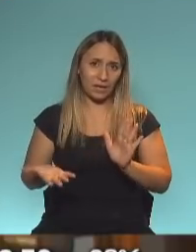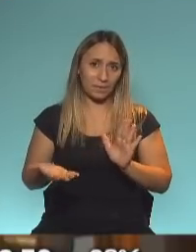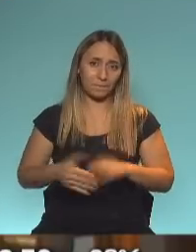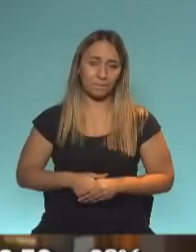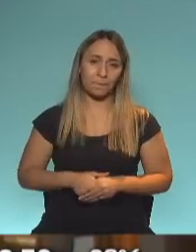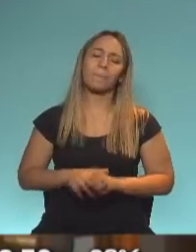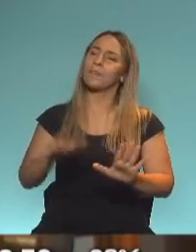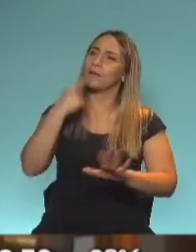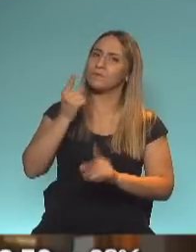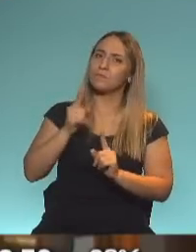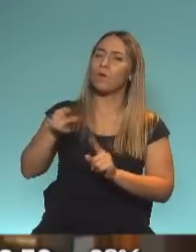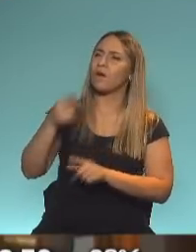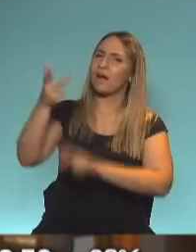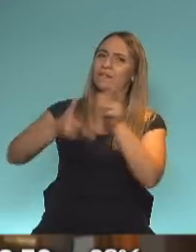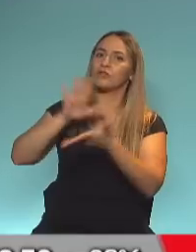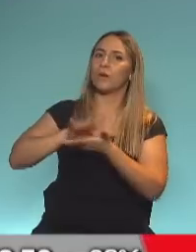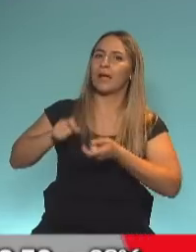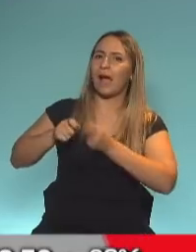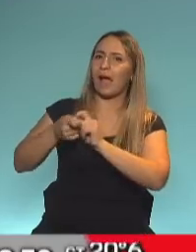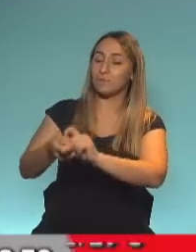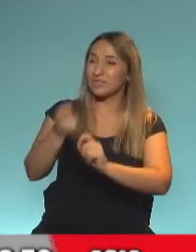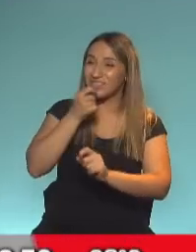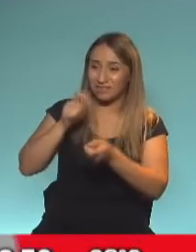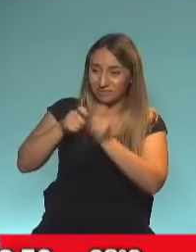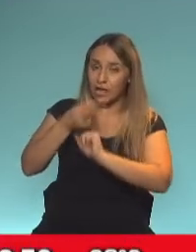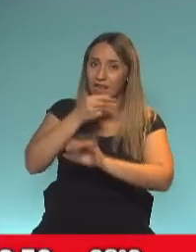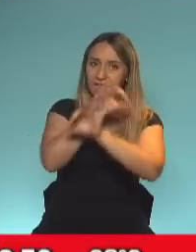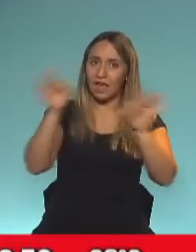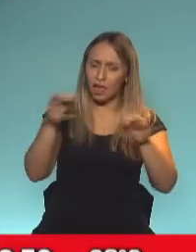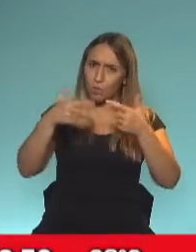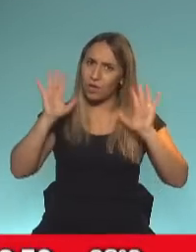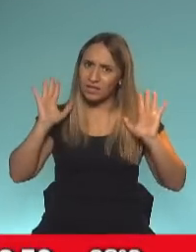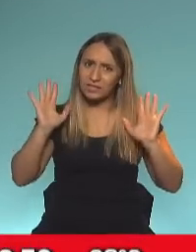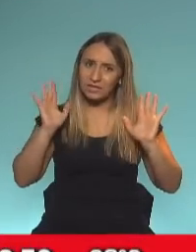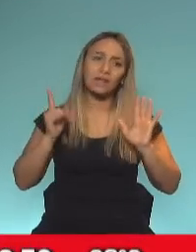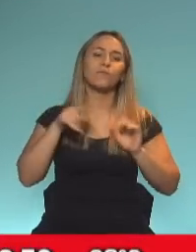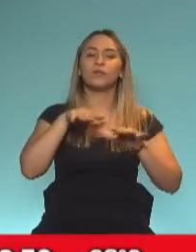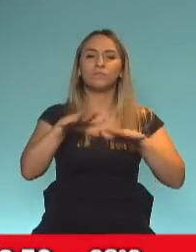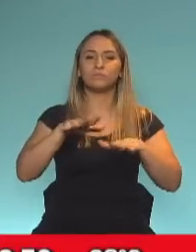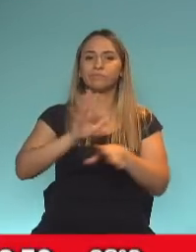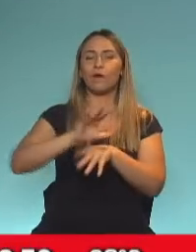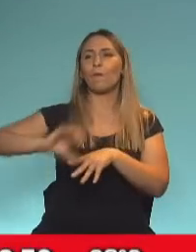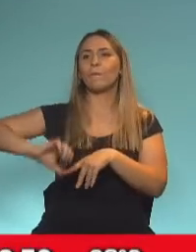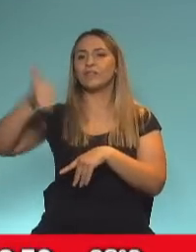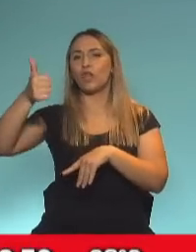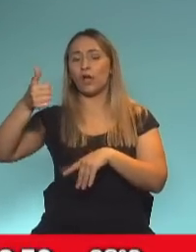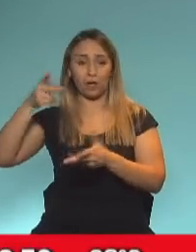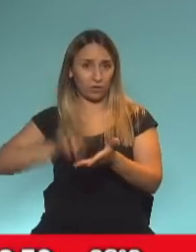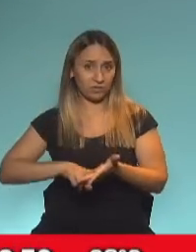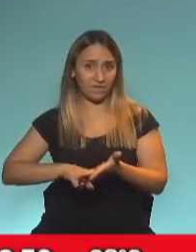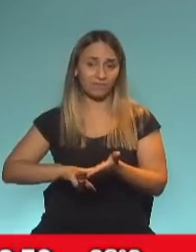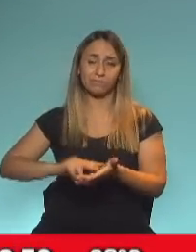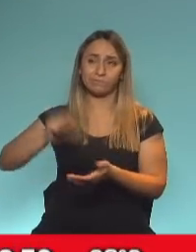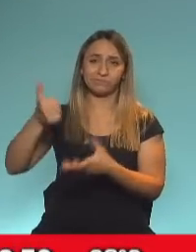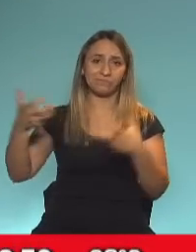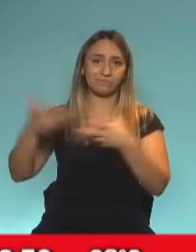cambios de fondo de los que usted habla no se dan, ¿ve más probable, más factible un escenario de victoria electoral nuevamente del macrismo y